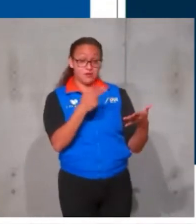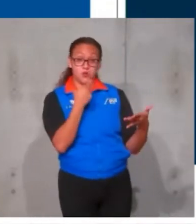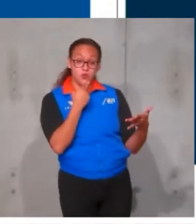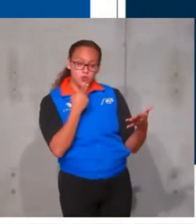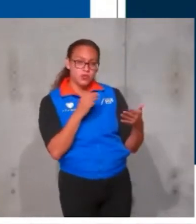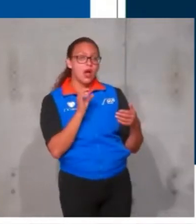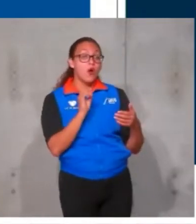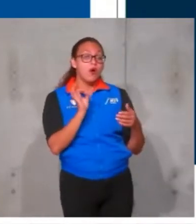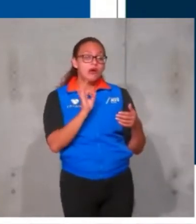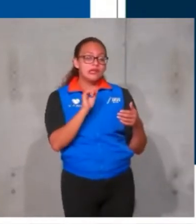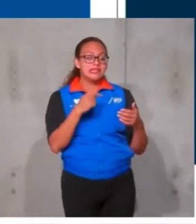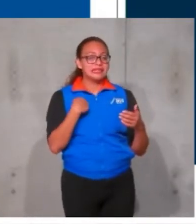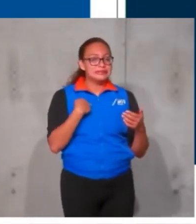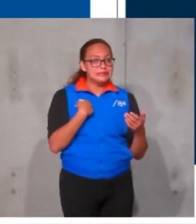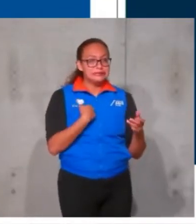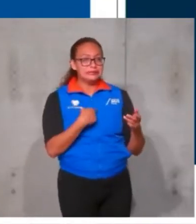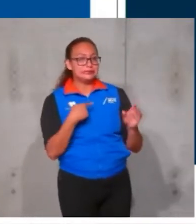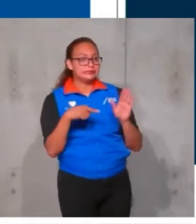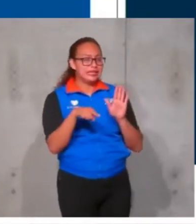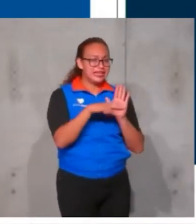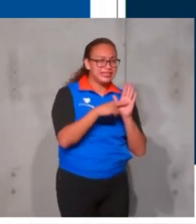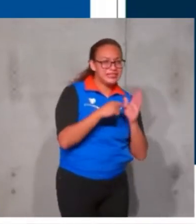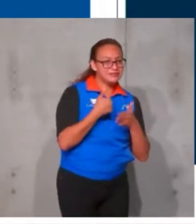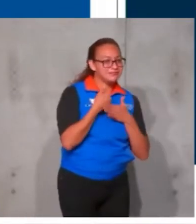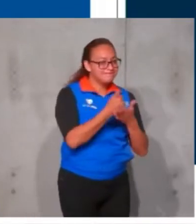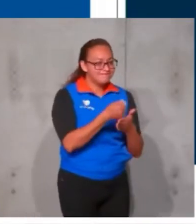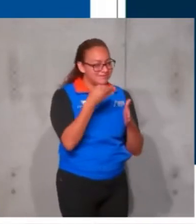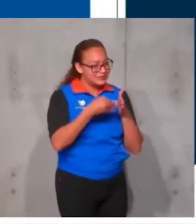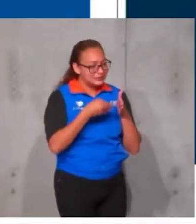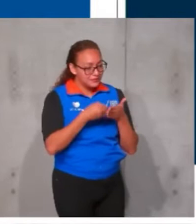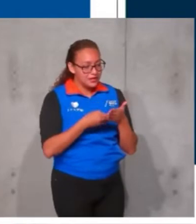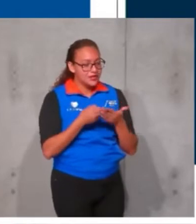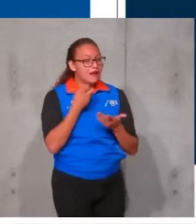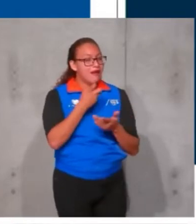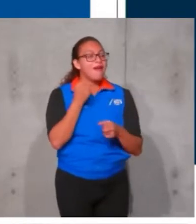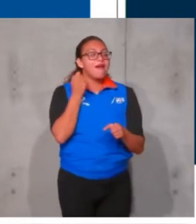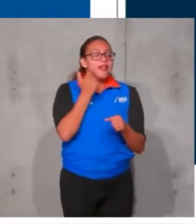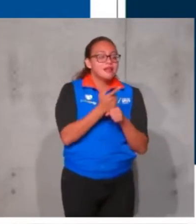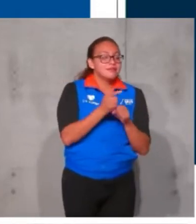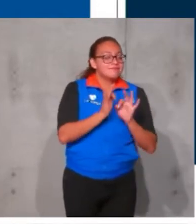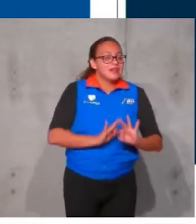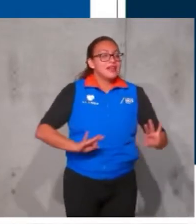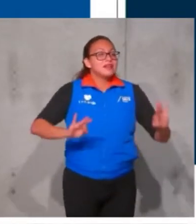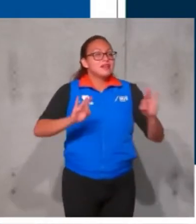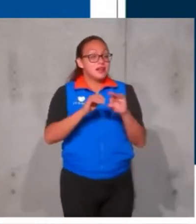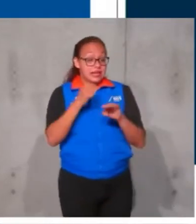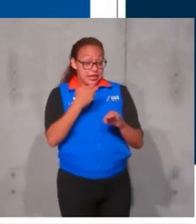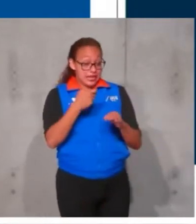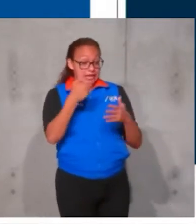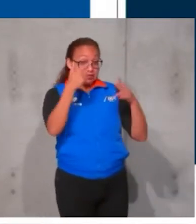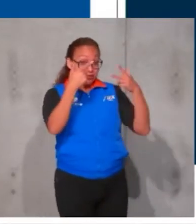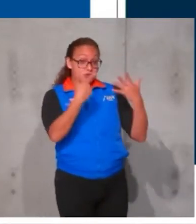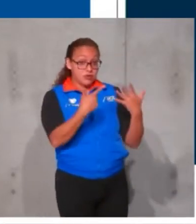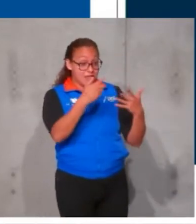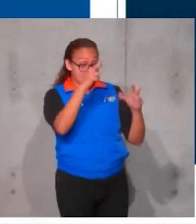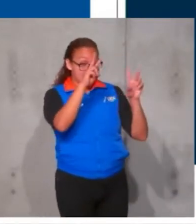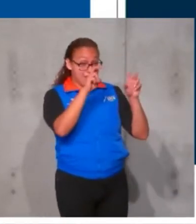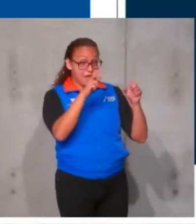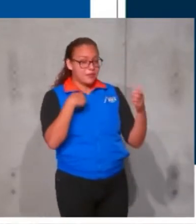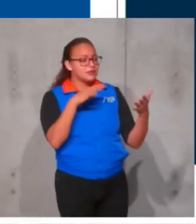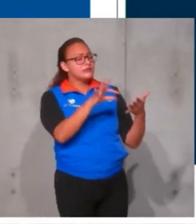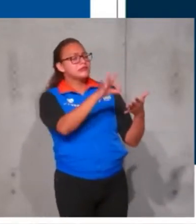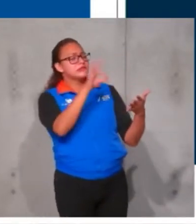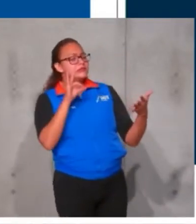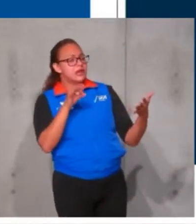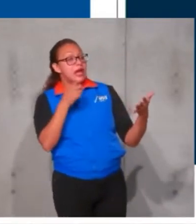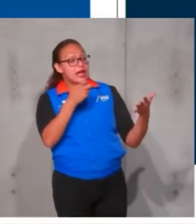en ese tema o porque afectamos. Entonces, habría que verificar la relevancia primero, que esos temas que